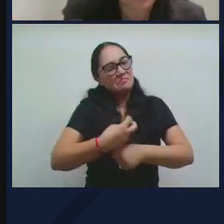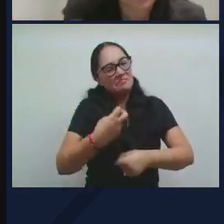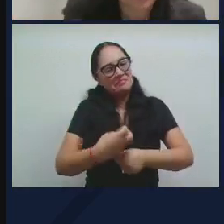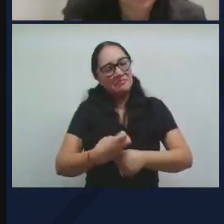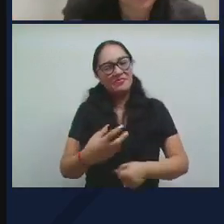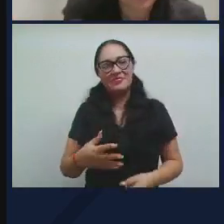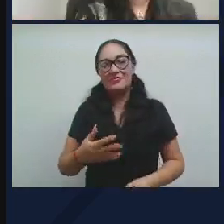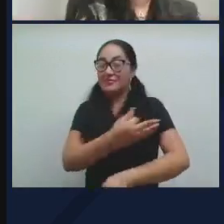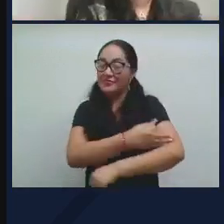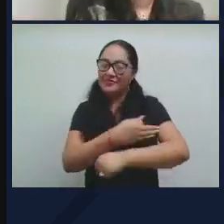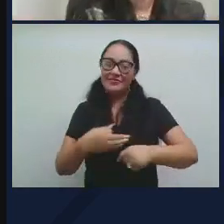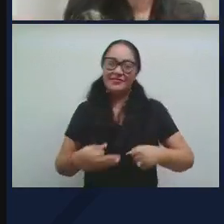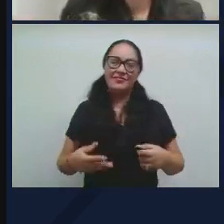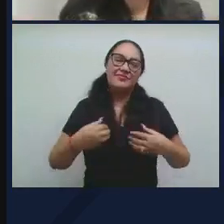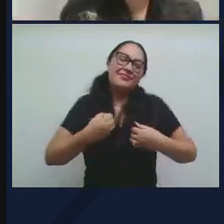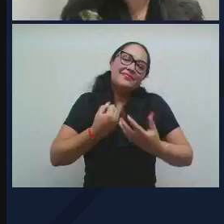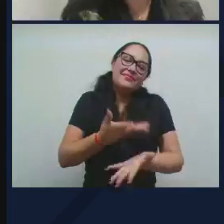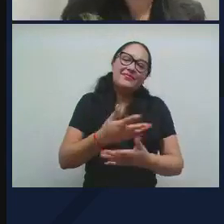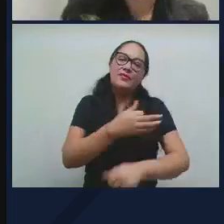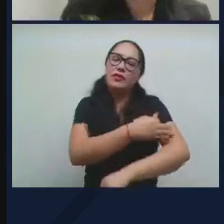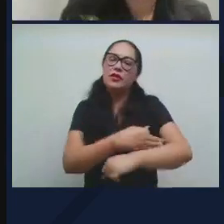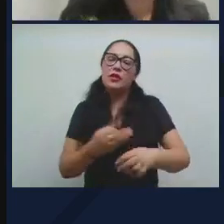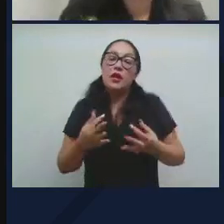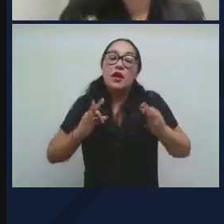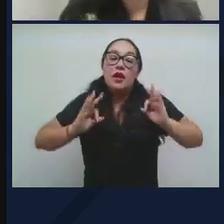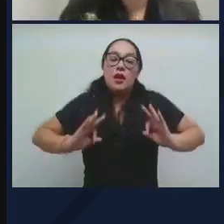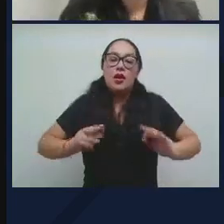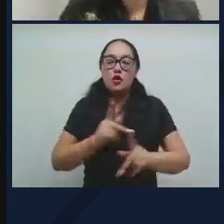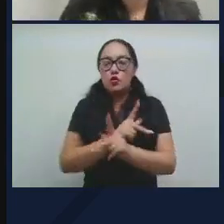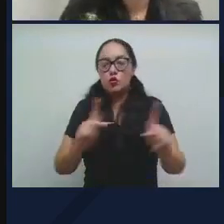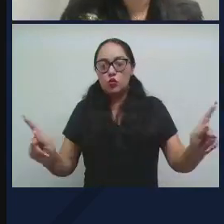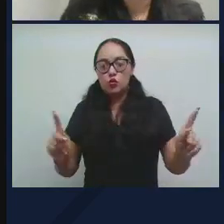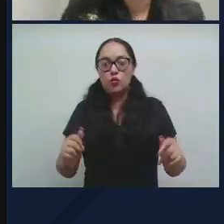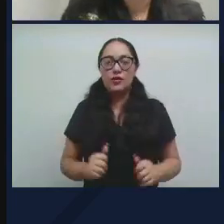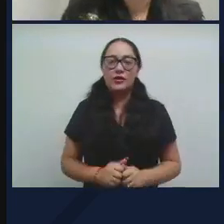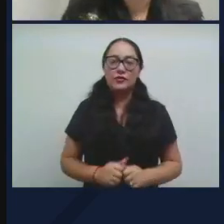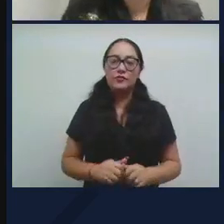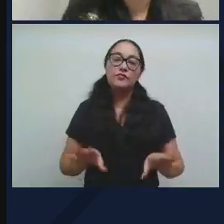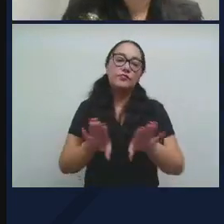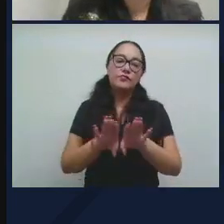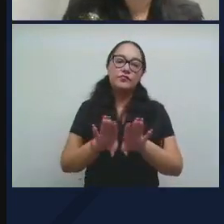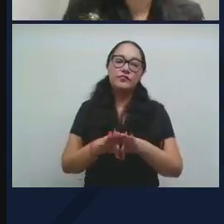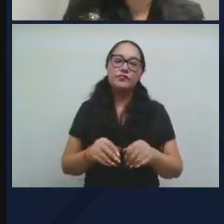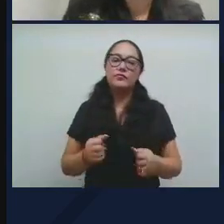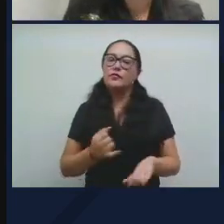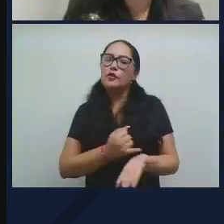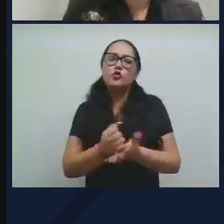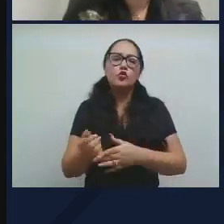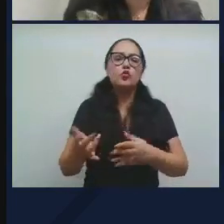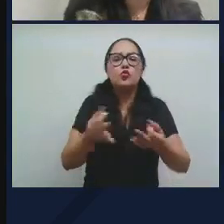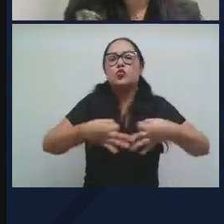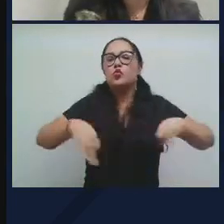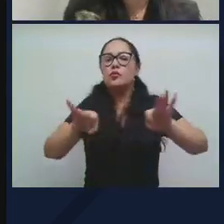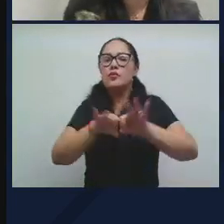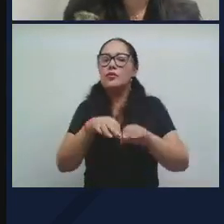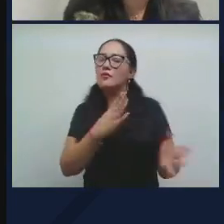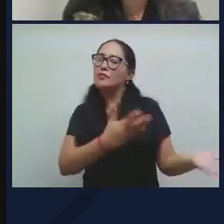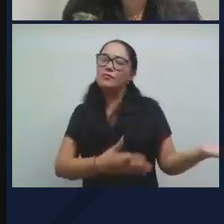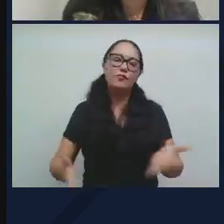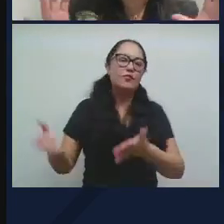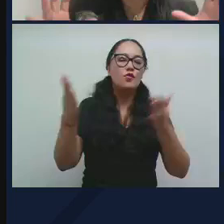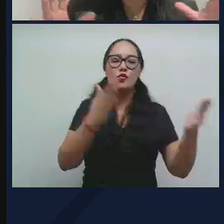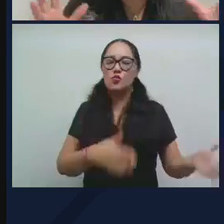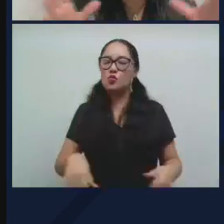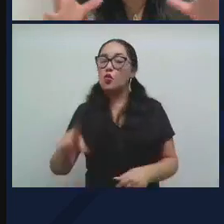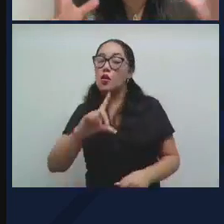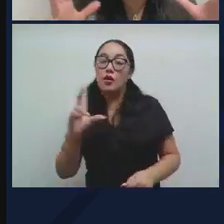para todos, así que no dejemos decisiones importantes al azar y sin hacer. Hay que escribir el